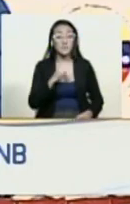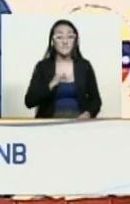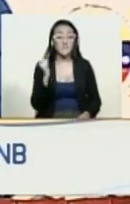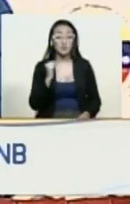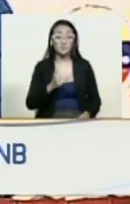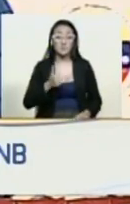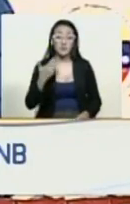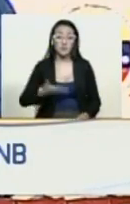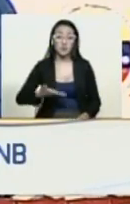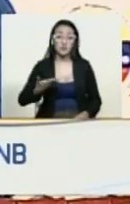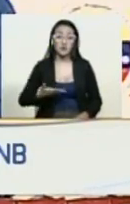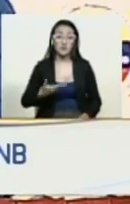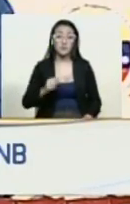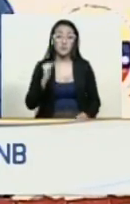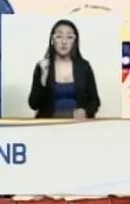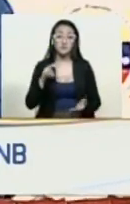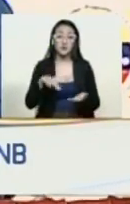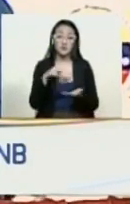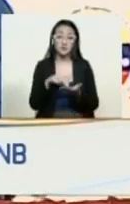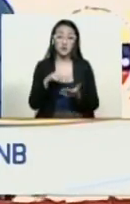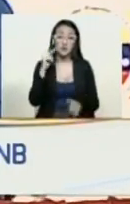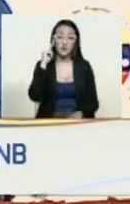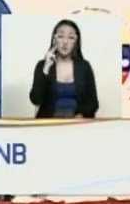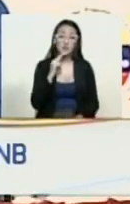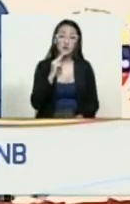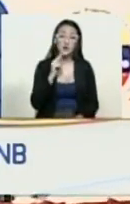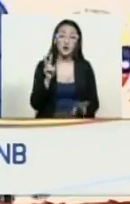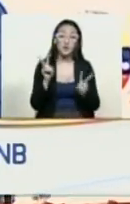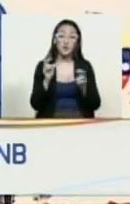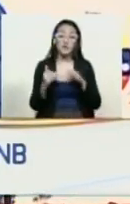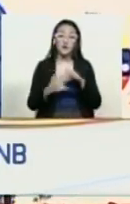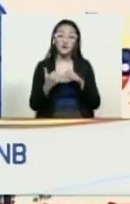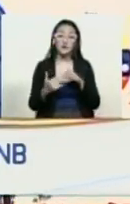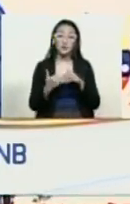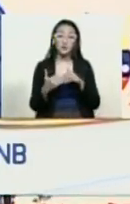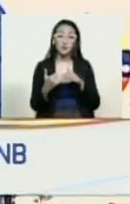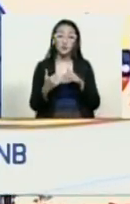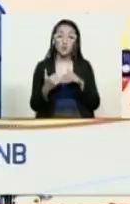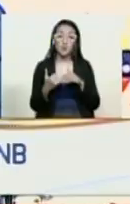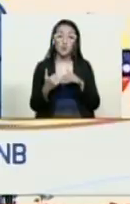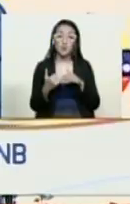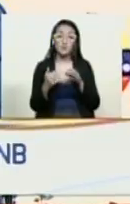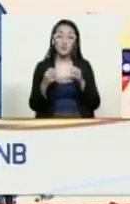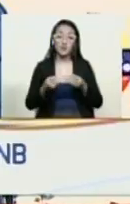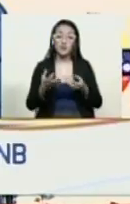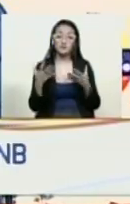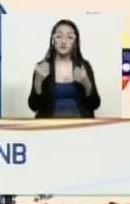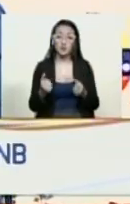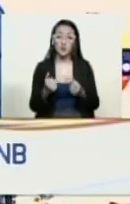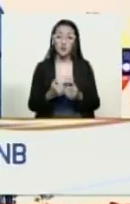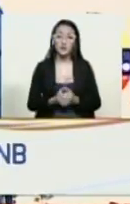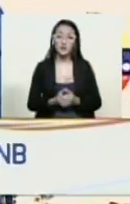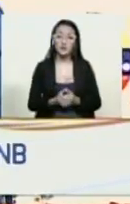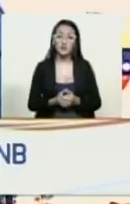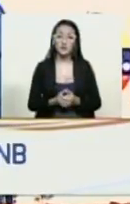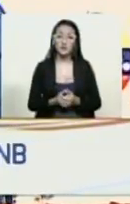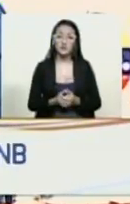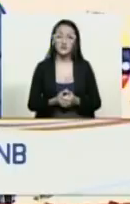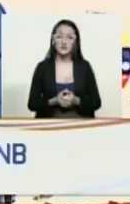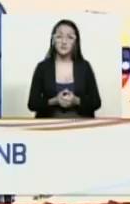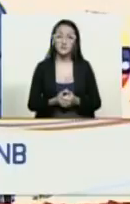policial. Policía Nacional Bolivariana, la nueva institución para llevar la seguridad con un